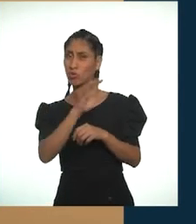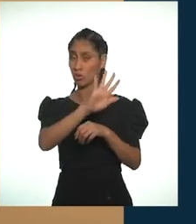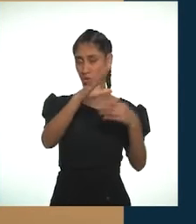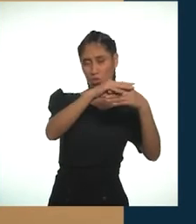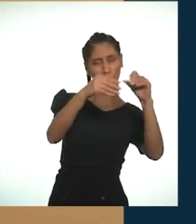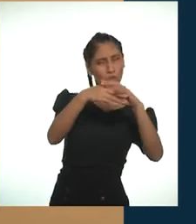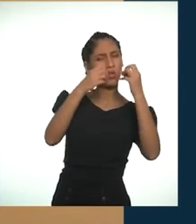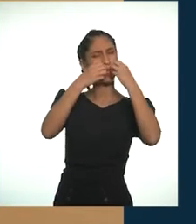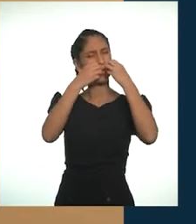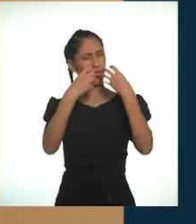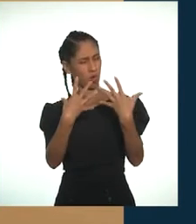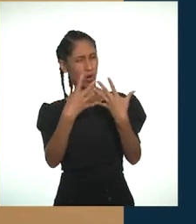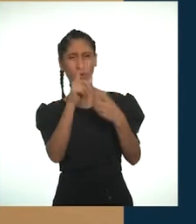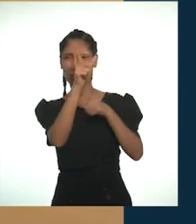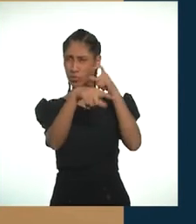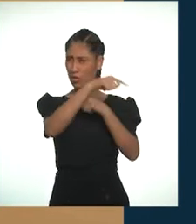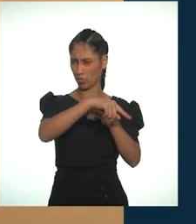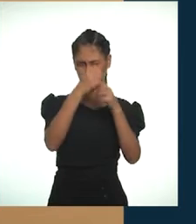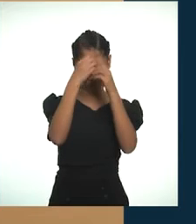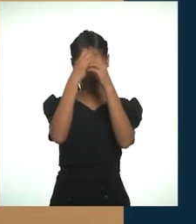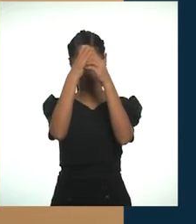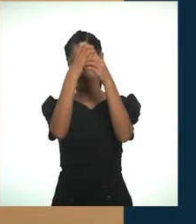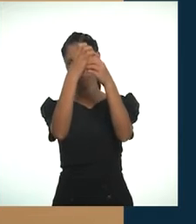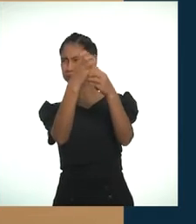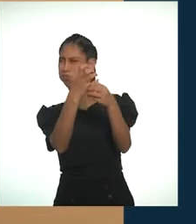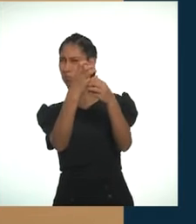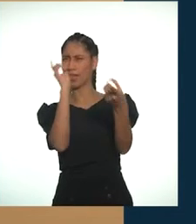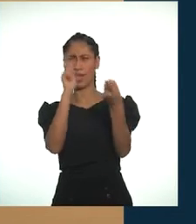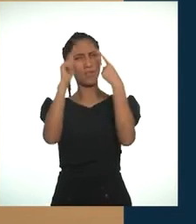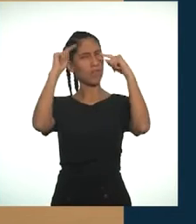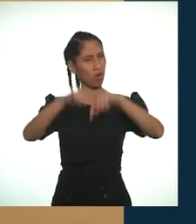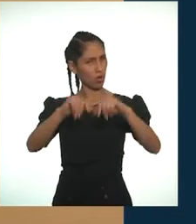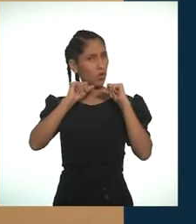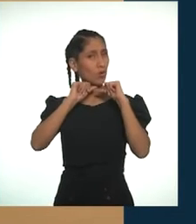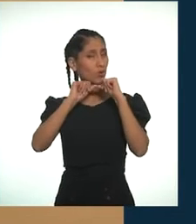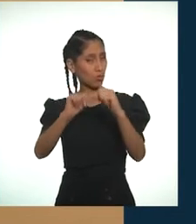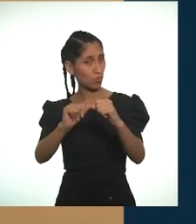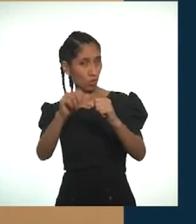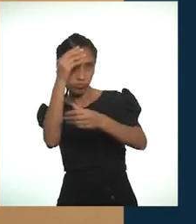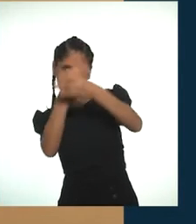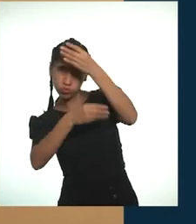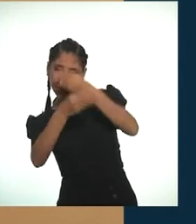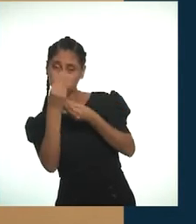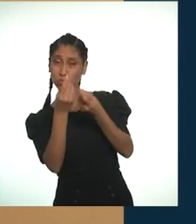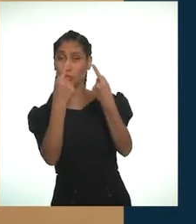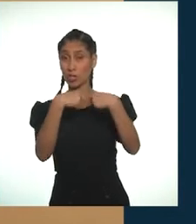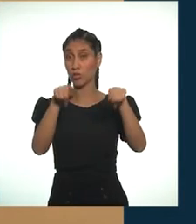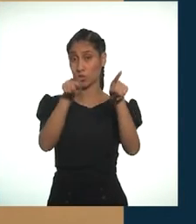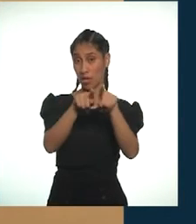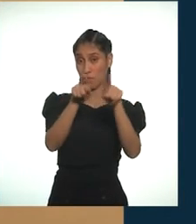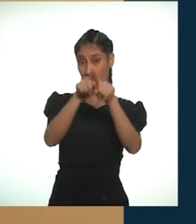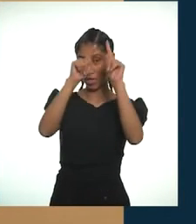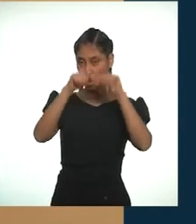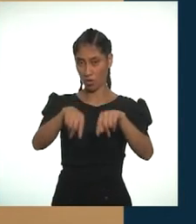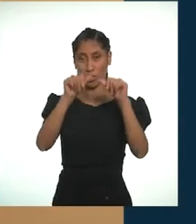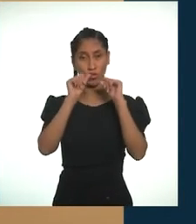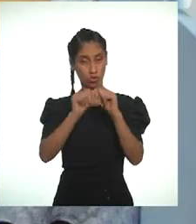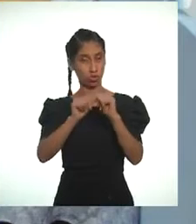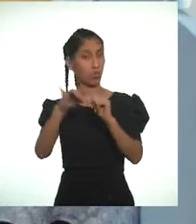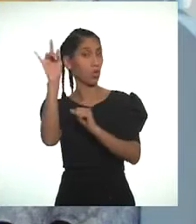llena de conocimientos que han ido pasando por varias generaciones y que aún empleamos hoy en